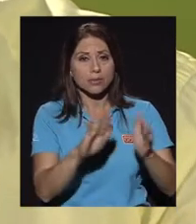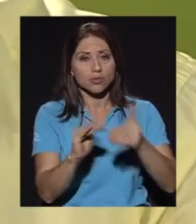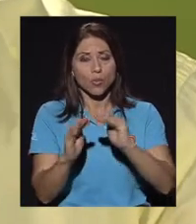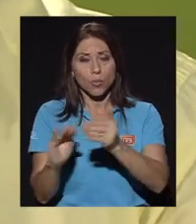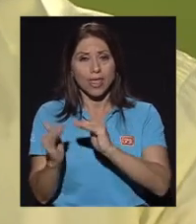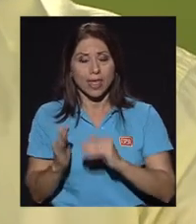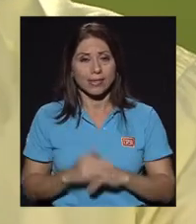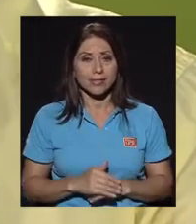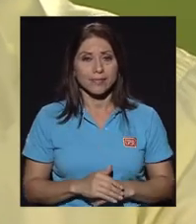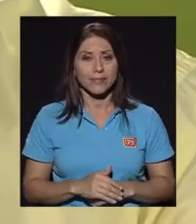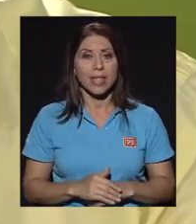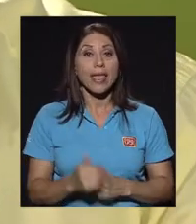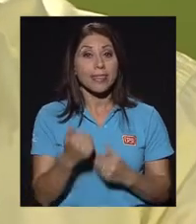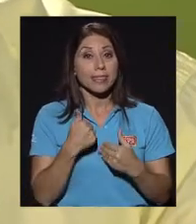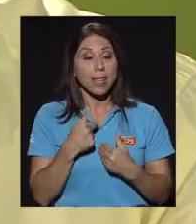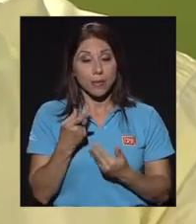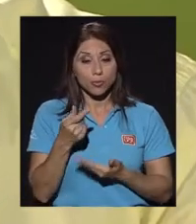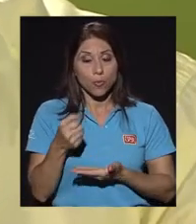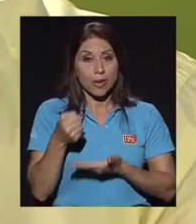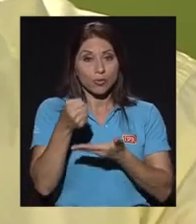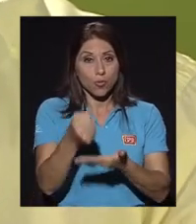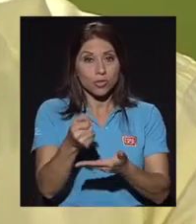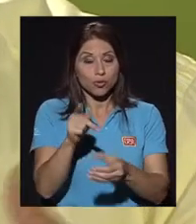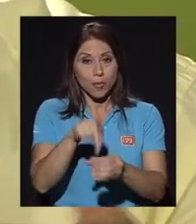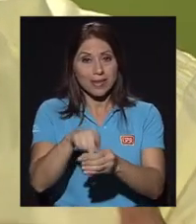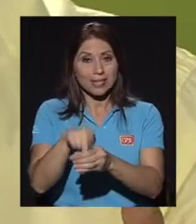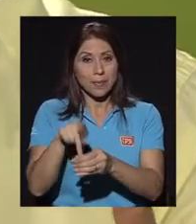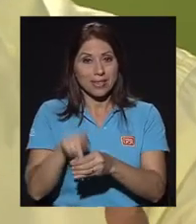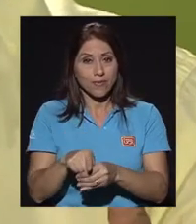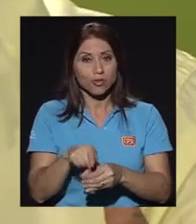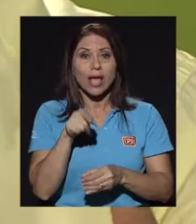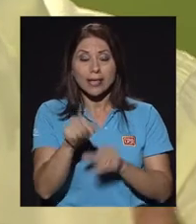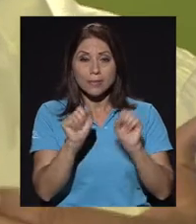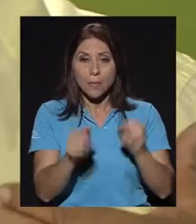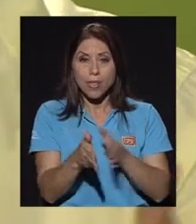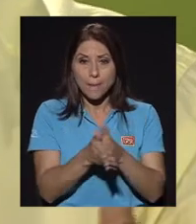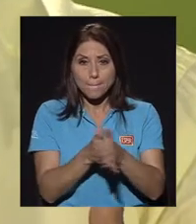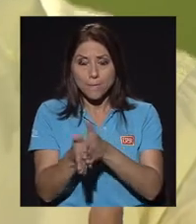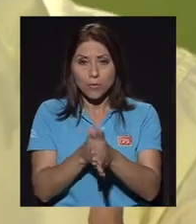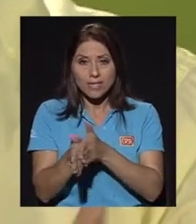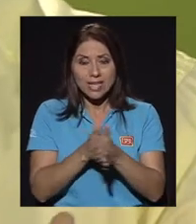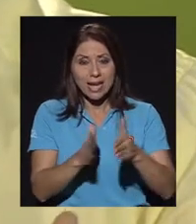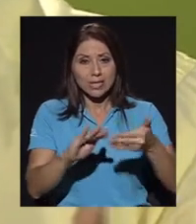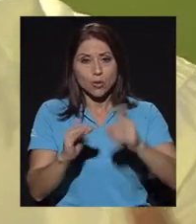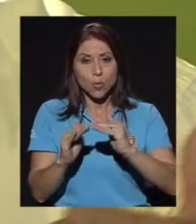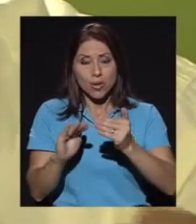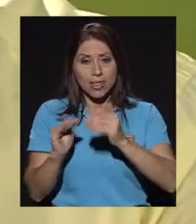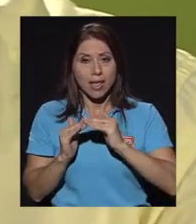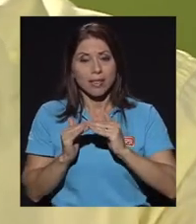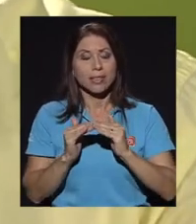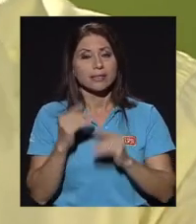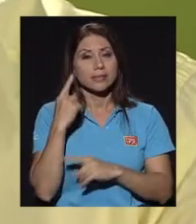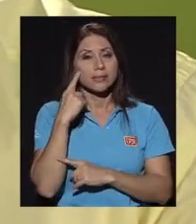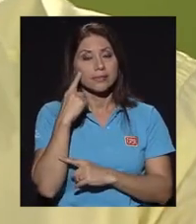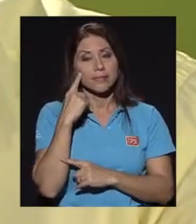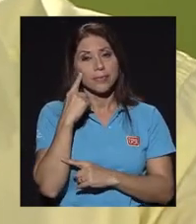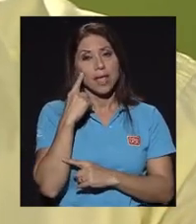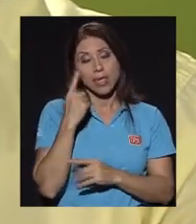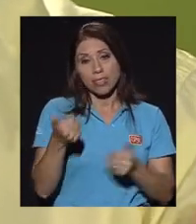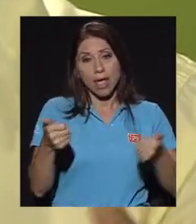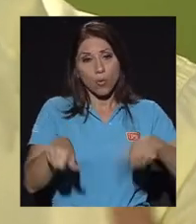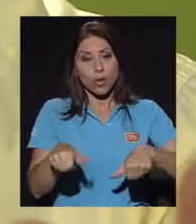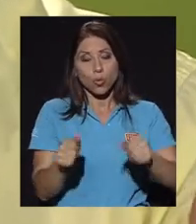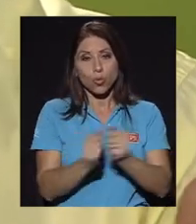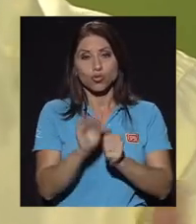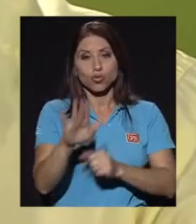comunidades. Tenemos presupuestos participativos donde aquí se pueden aprovechar las comunidades para, de acuerdo